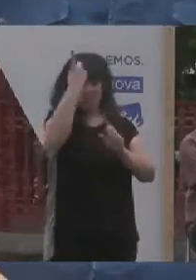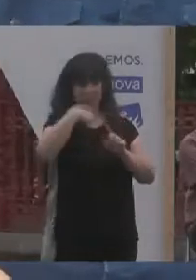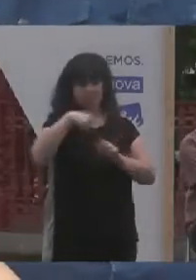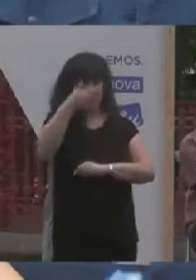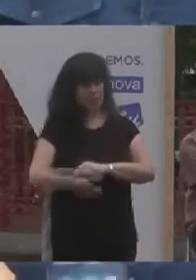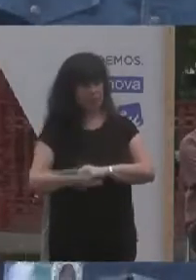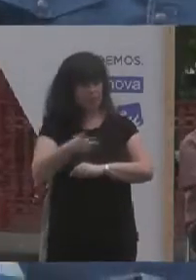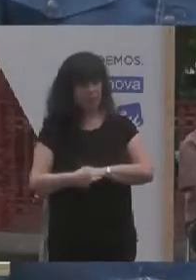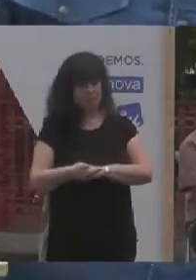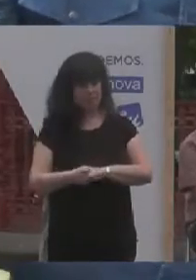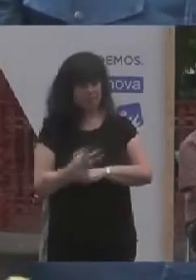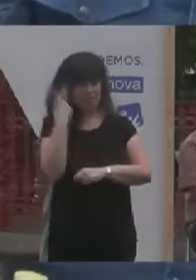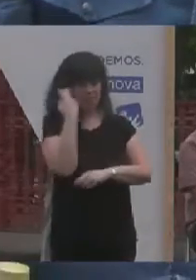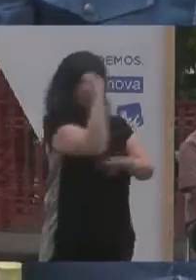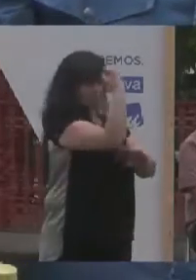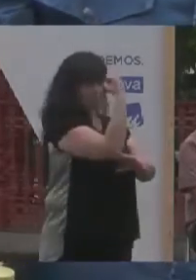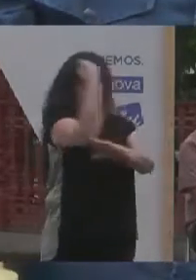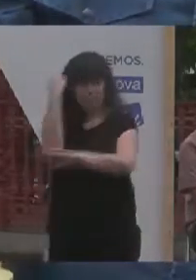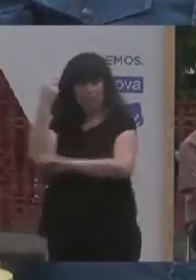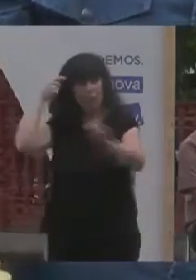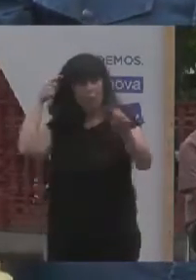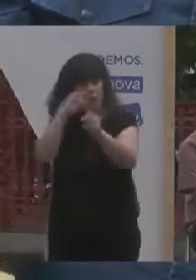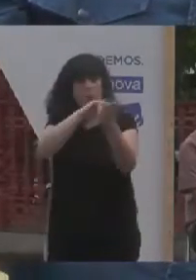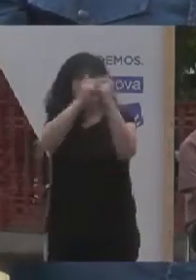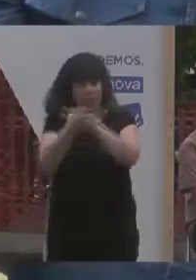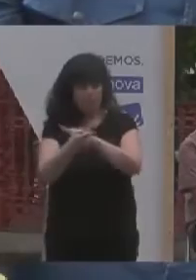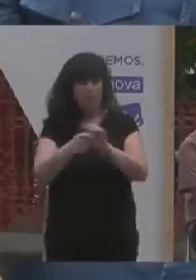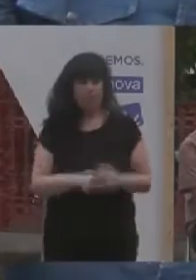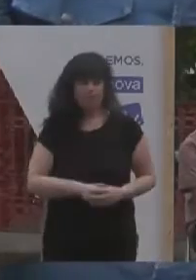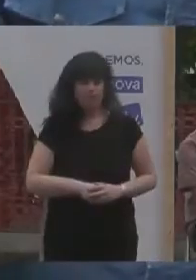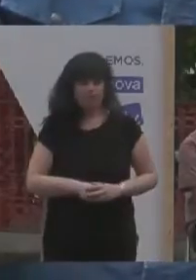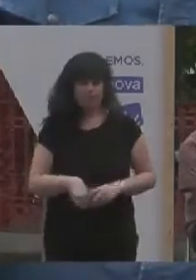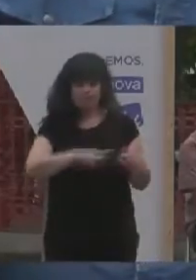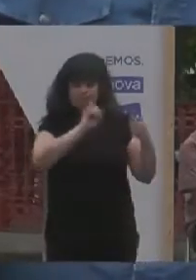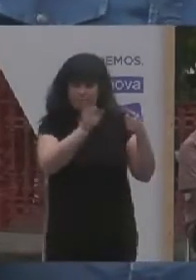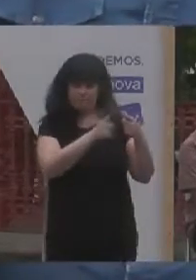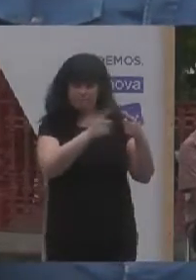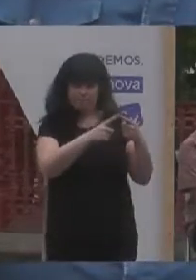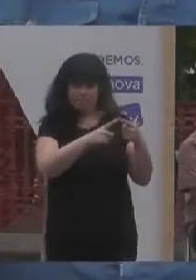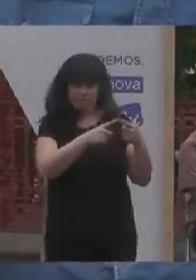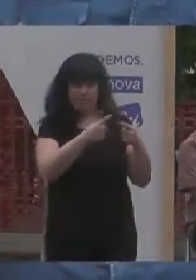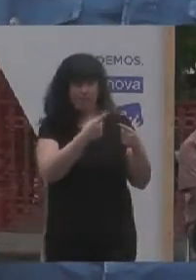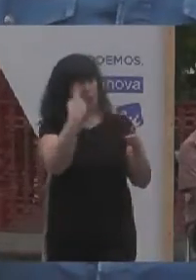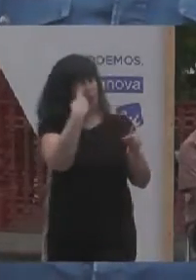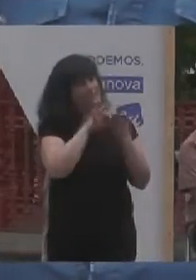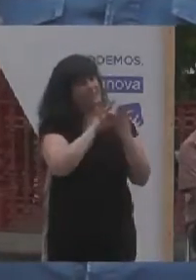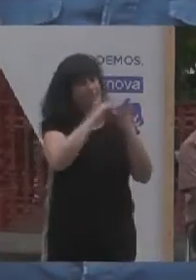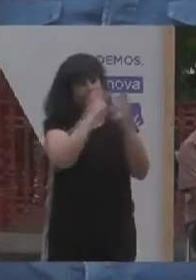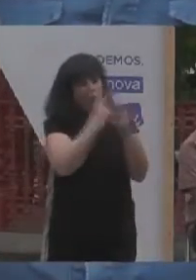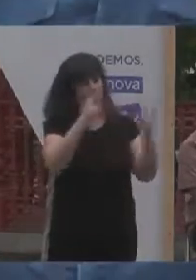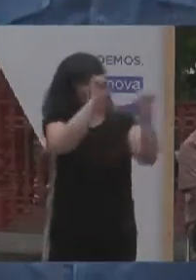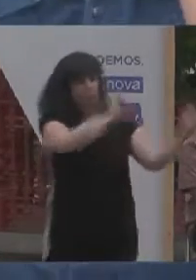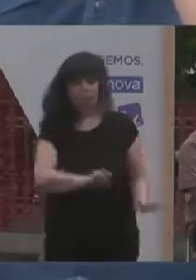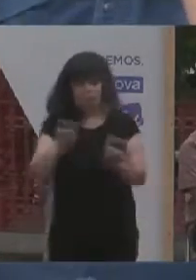Dous piares fundamentais para ese cambio cando gobernemos. a defensa do público, dos servizos